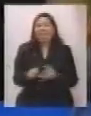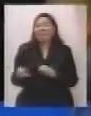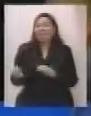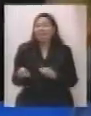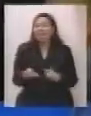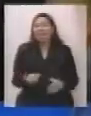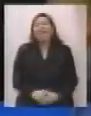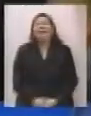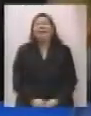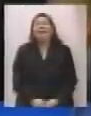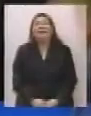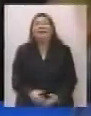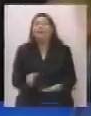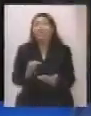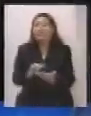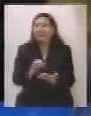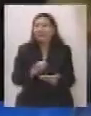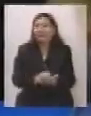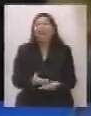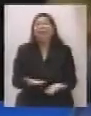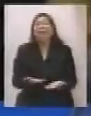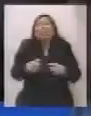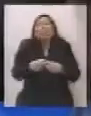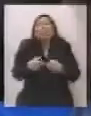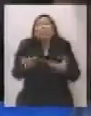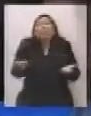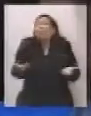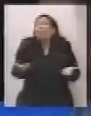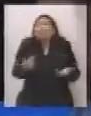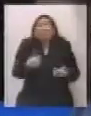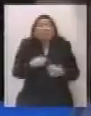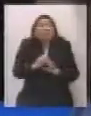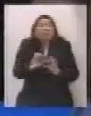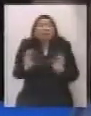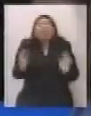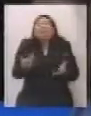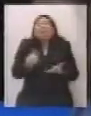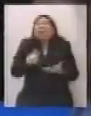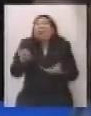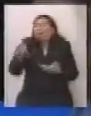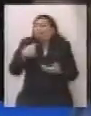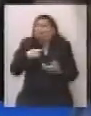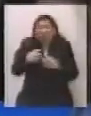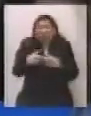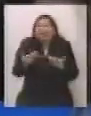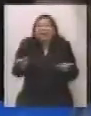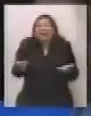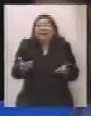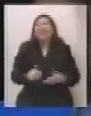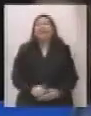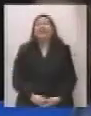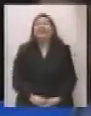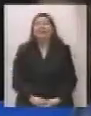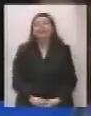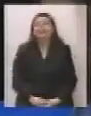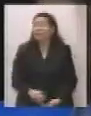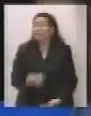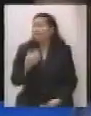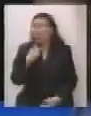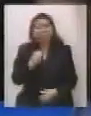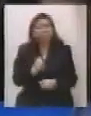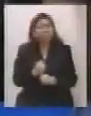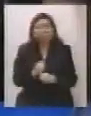el certificado del tel de registro yo lo tengo y qué beneficios obtengo con esto no entonces no se ha